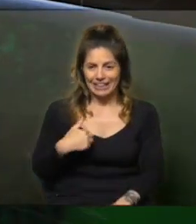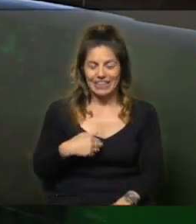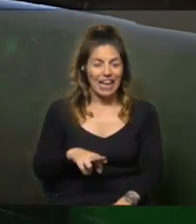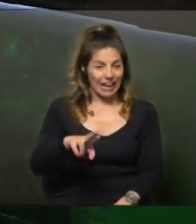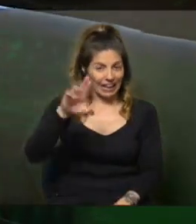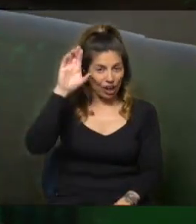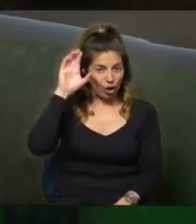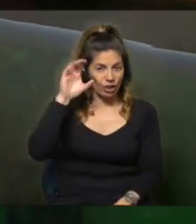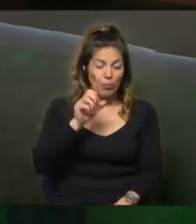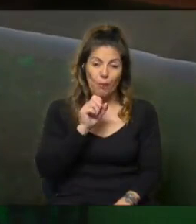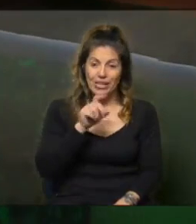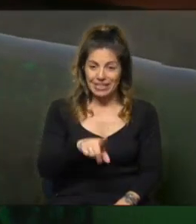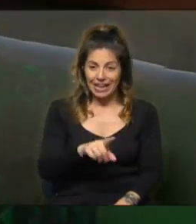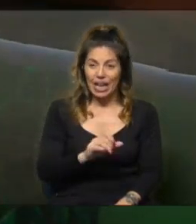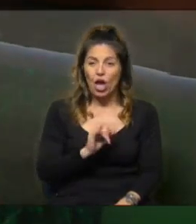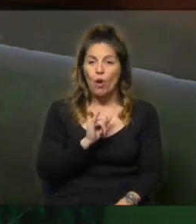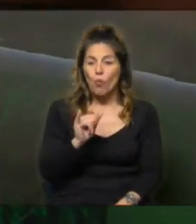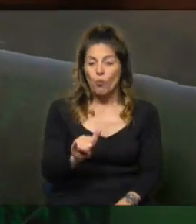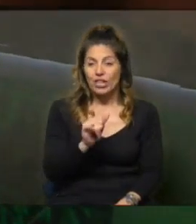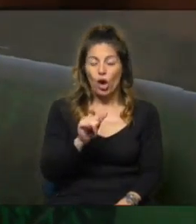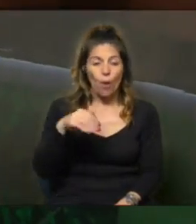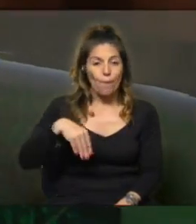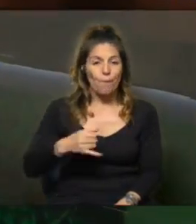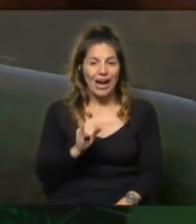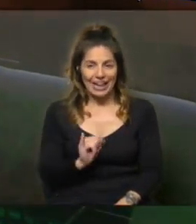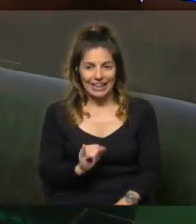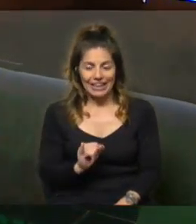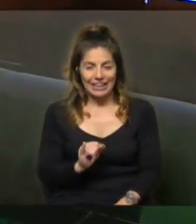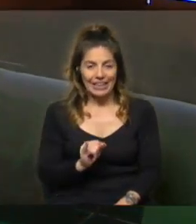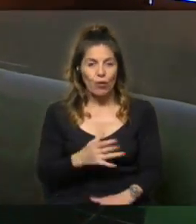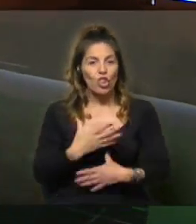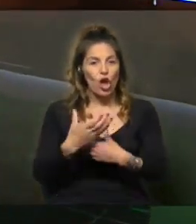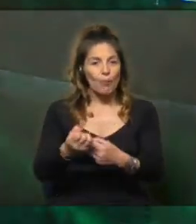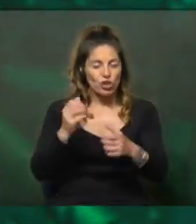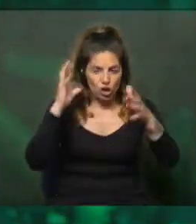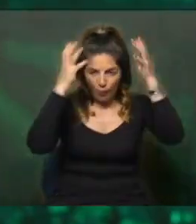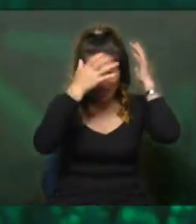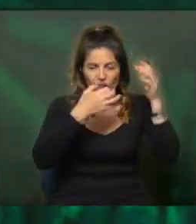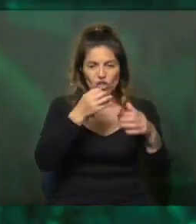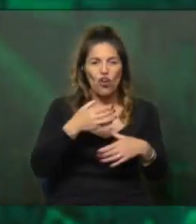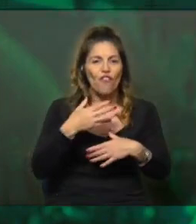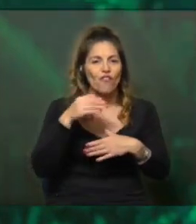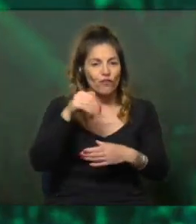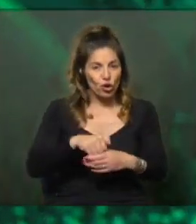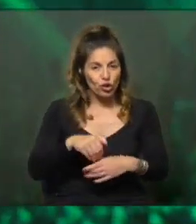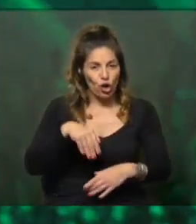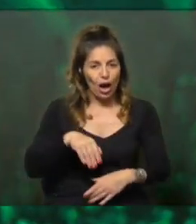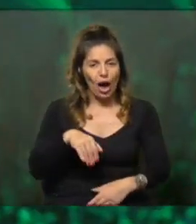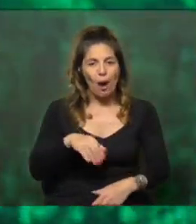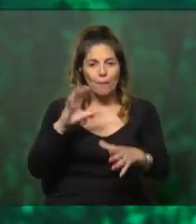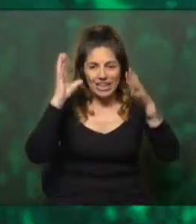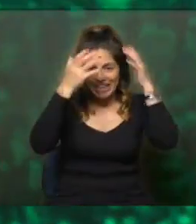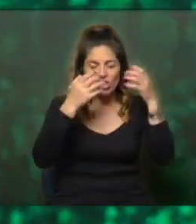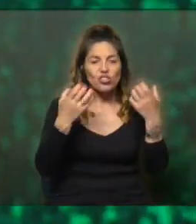lo que fue parte del mensaje que publicó Mauricio macri respecto al apoyo a mi ley no que puso Yo voto a mi ley dijo nosotros queríamos conducir el cambio que necesita la